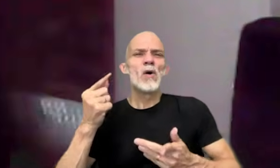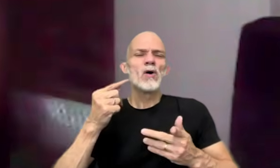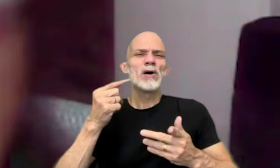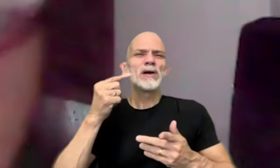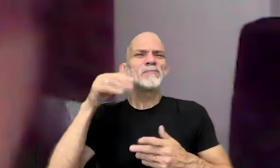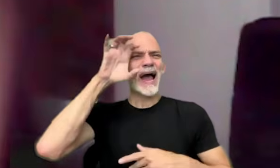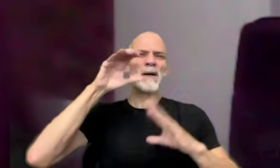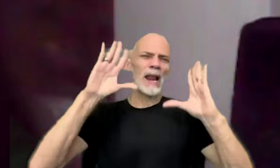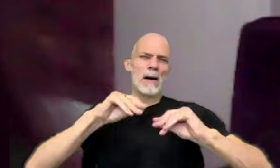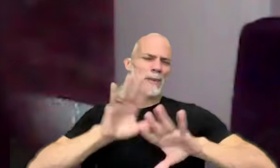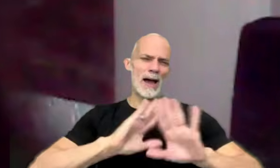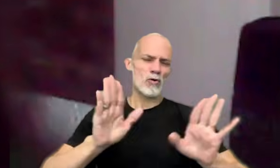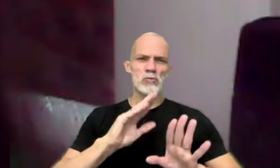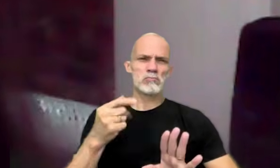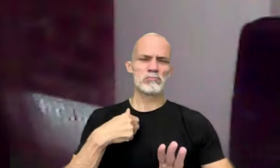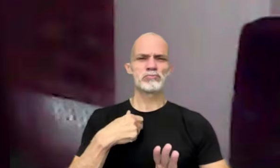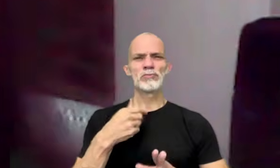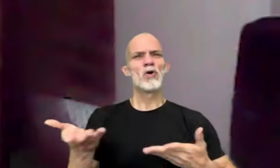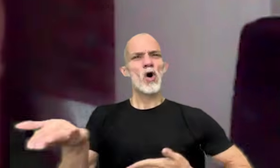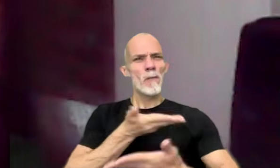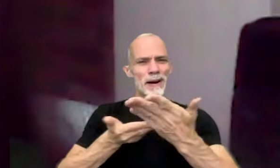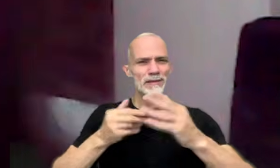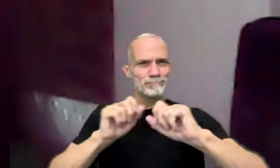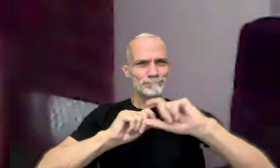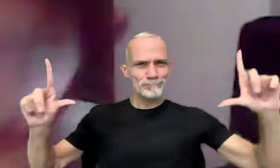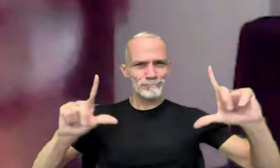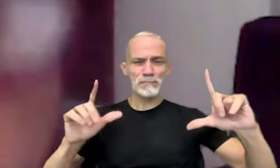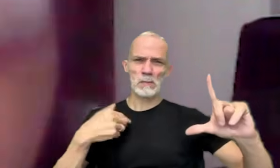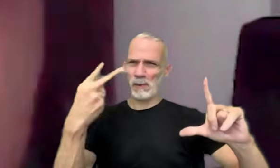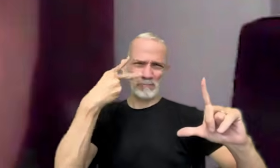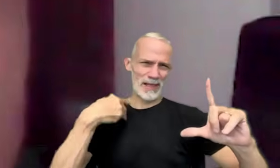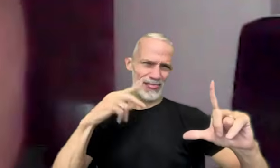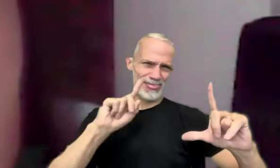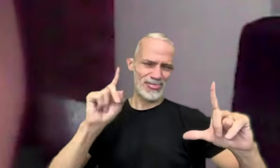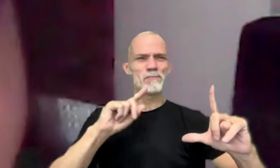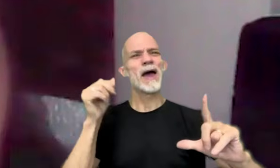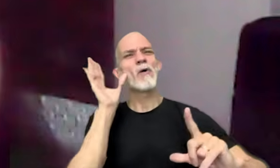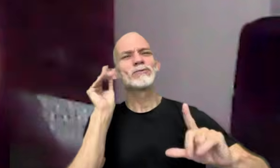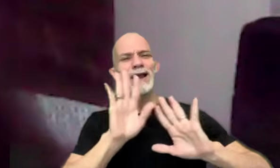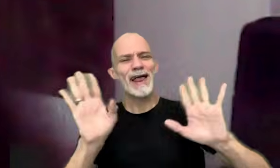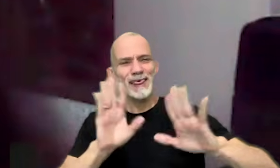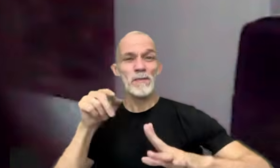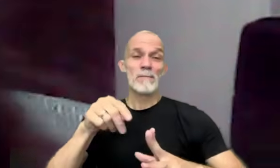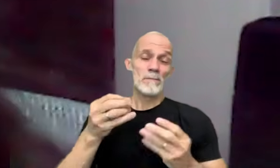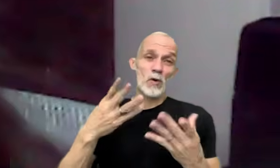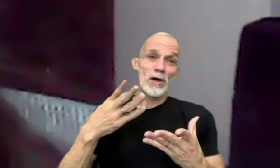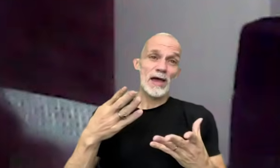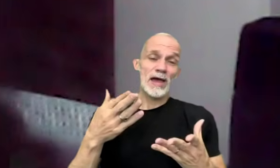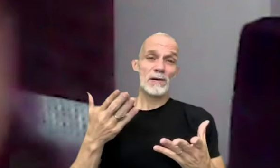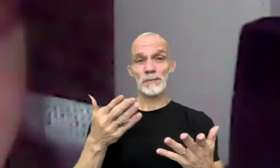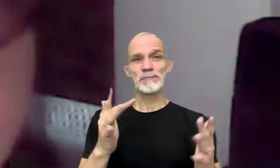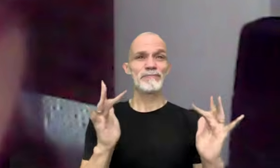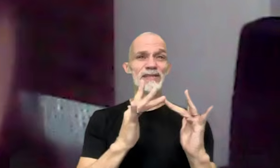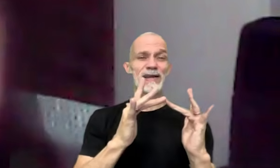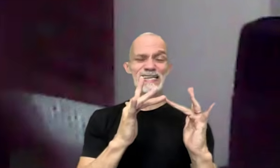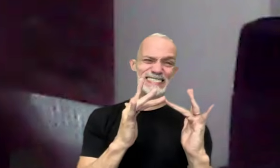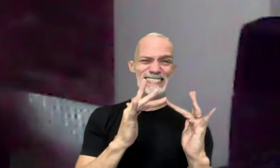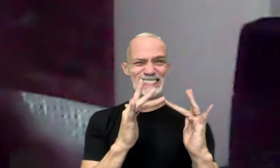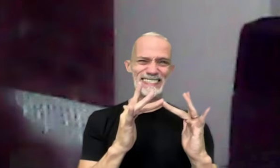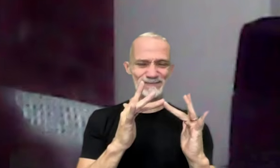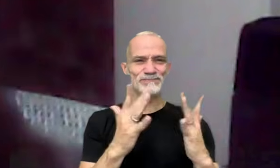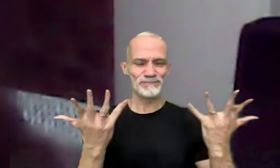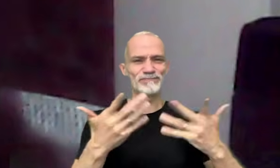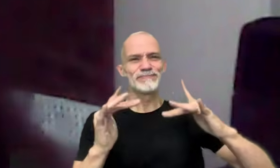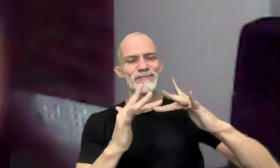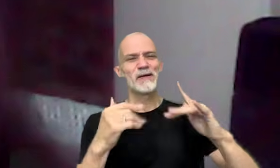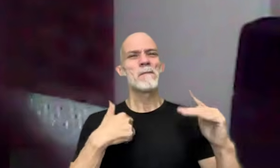bajar pantalla, voy a bajar cámara, total, voy a compartir, así que no me van a ver a mí, me van a escuchar, porque había algunos